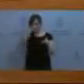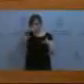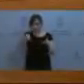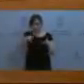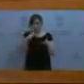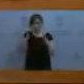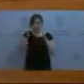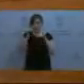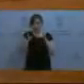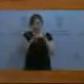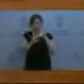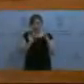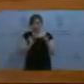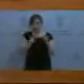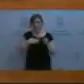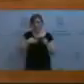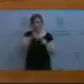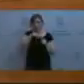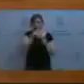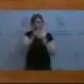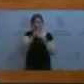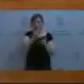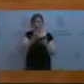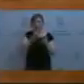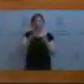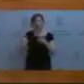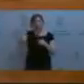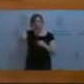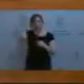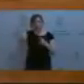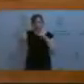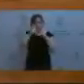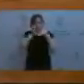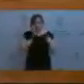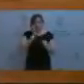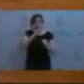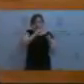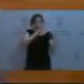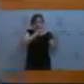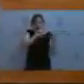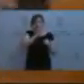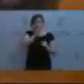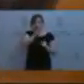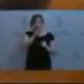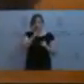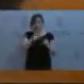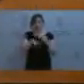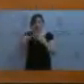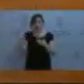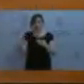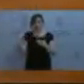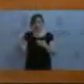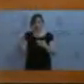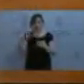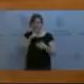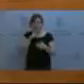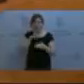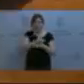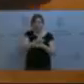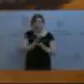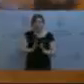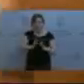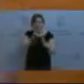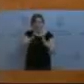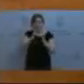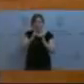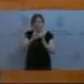muy concreto que hay que contextualizar, que es un periodo del Reino de Asturias, que va del 812, que es la consagración de la Catedral de San Salvador, a muy